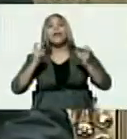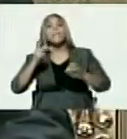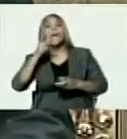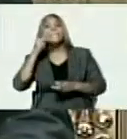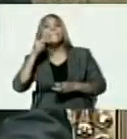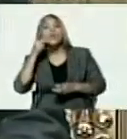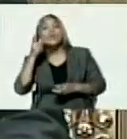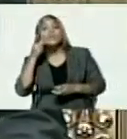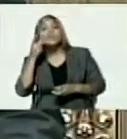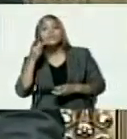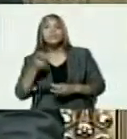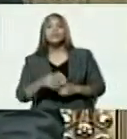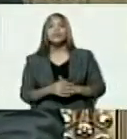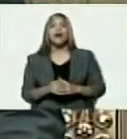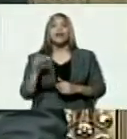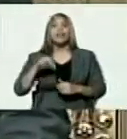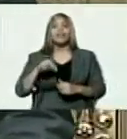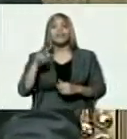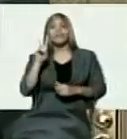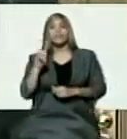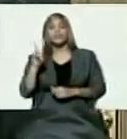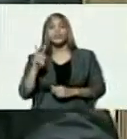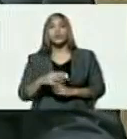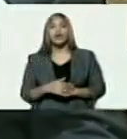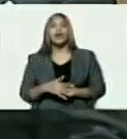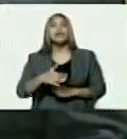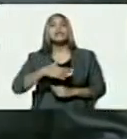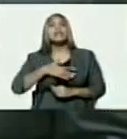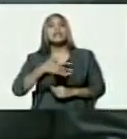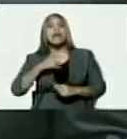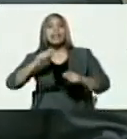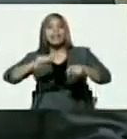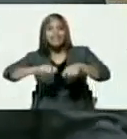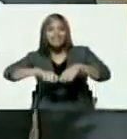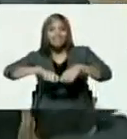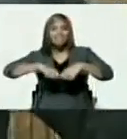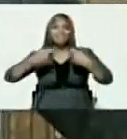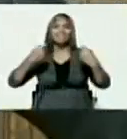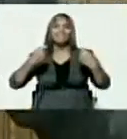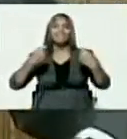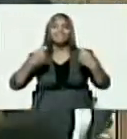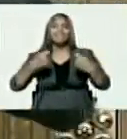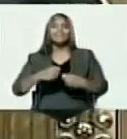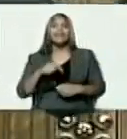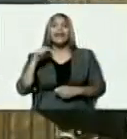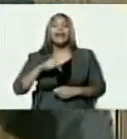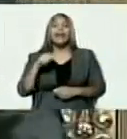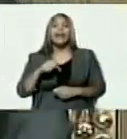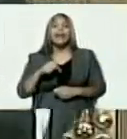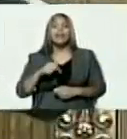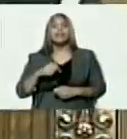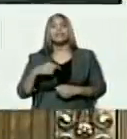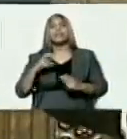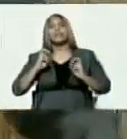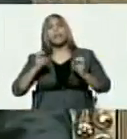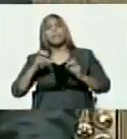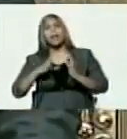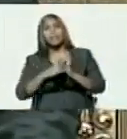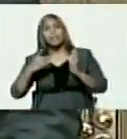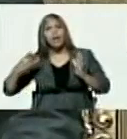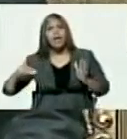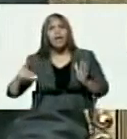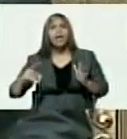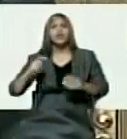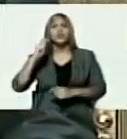vida política de la nación, quiso destruir nuestro Estado de Derecho, nuestra